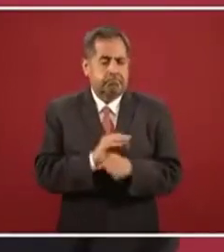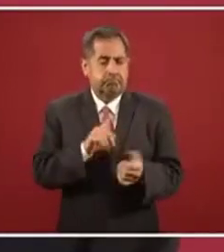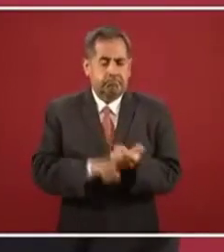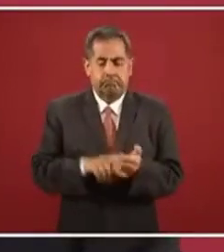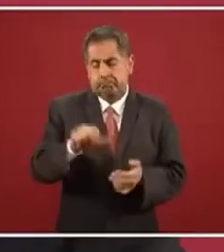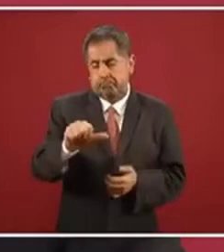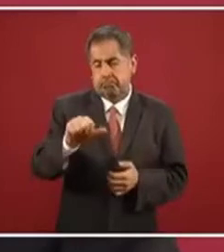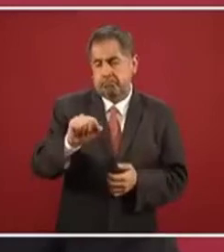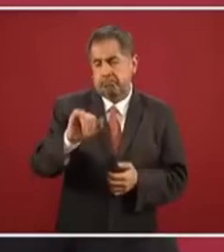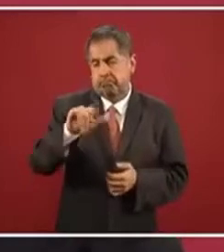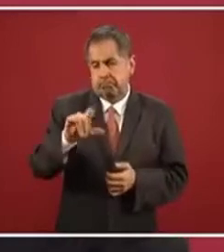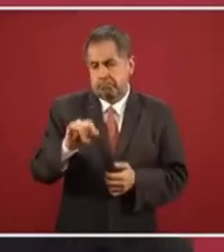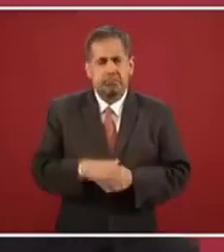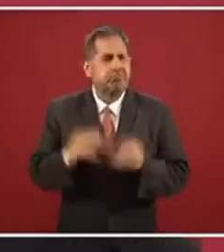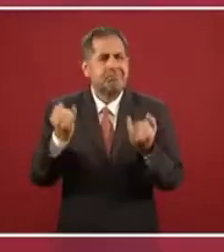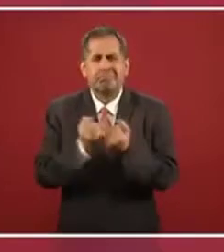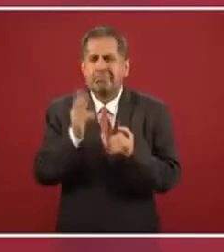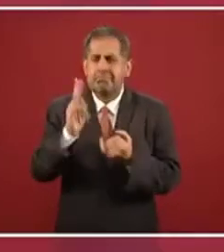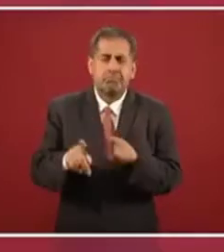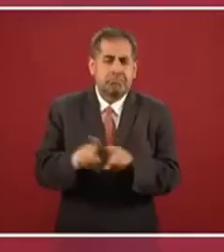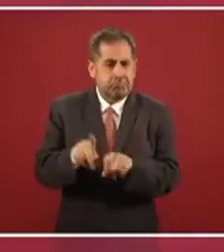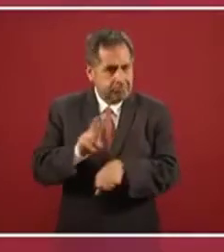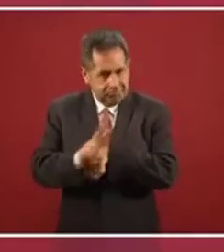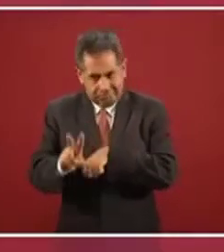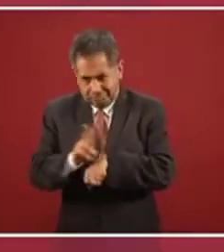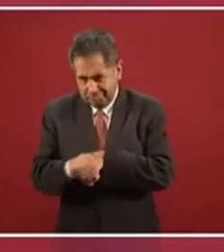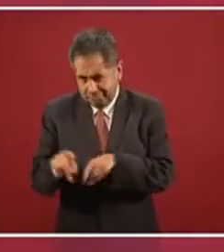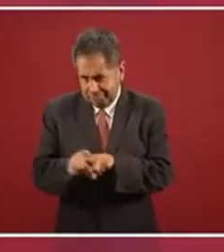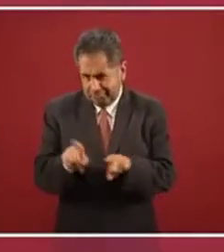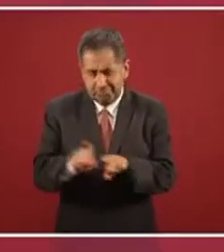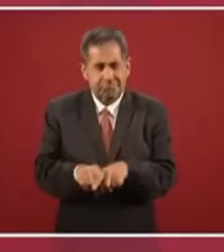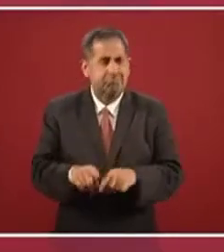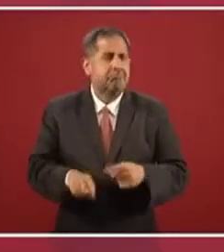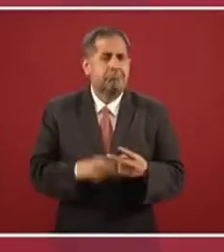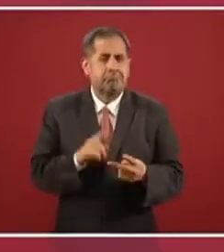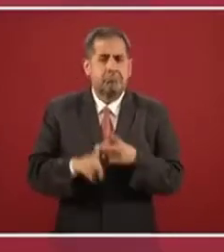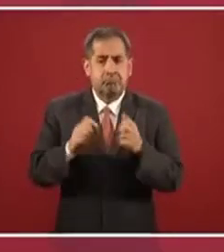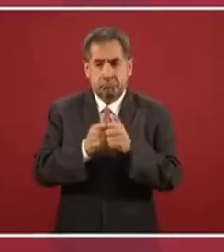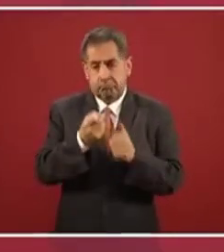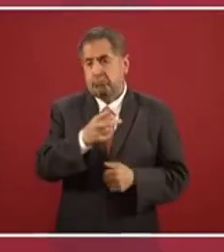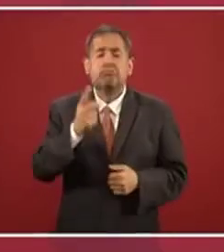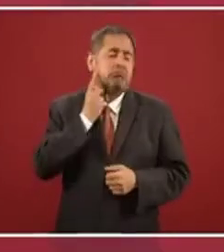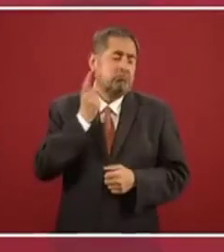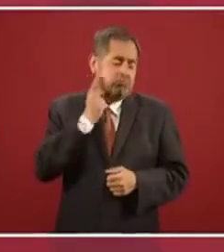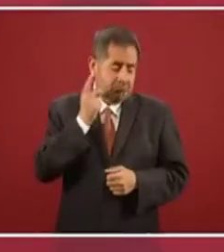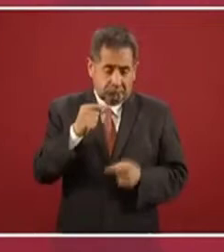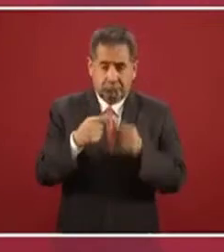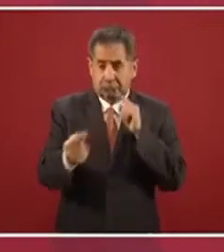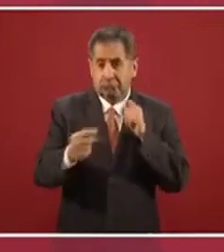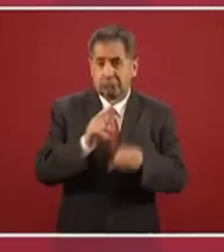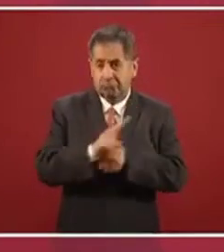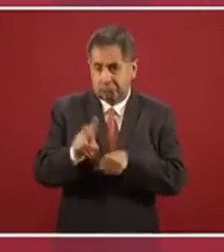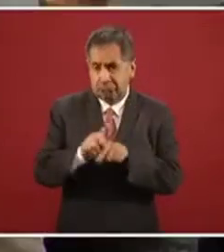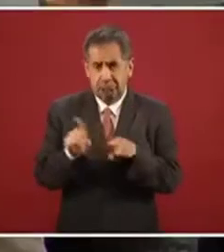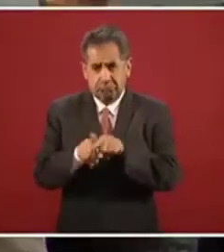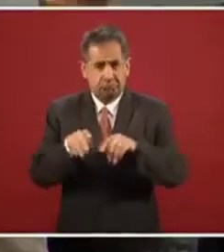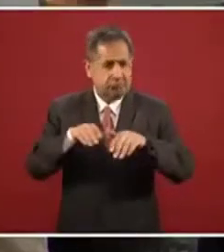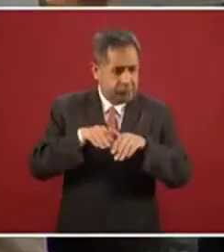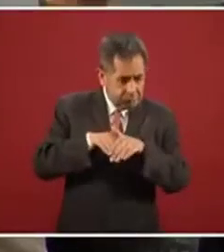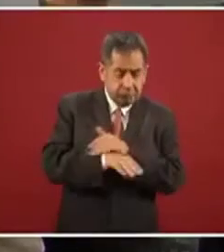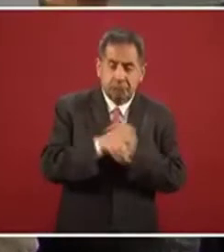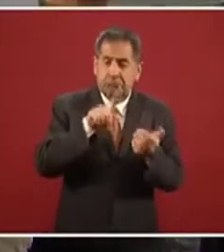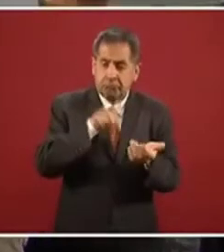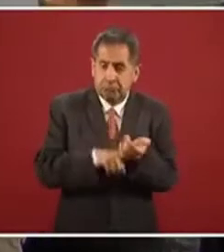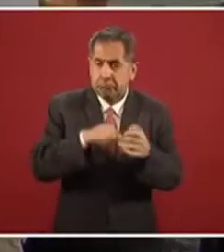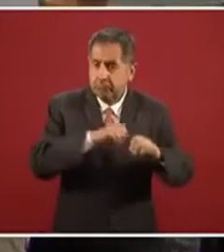de asilo, igual que lo hemos hecho en Venezuela, con diputados de la oposición en Venezuela que han estado en la